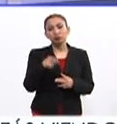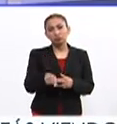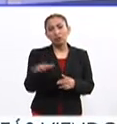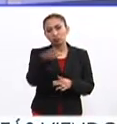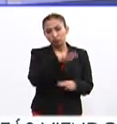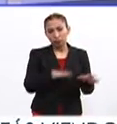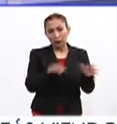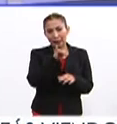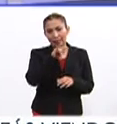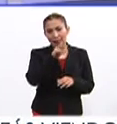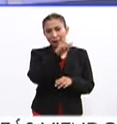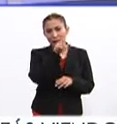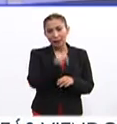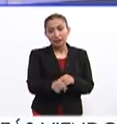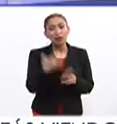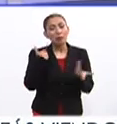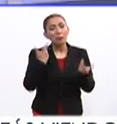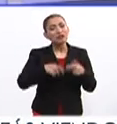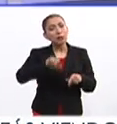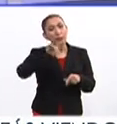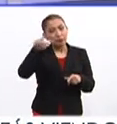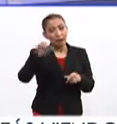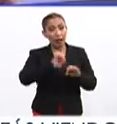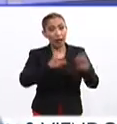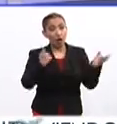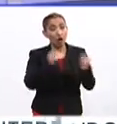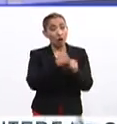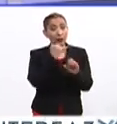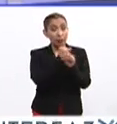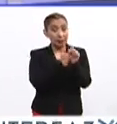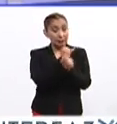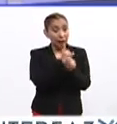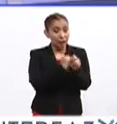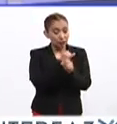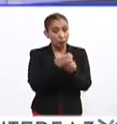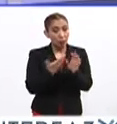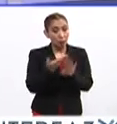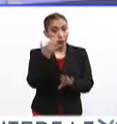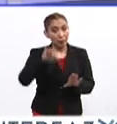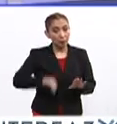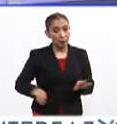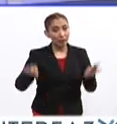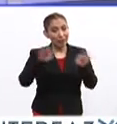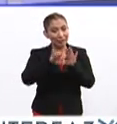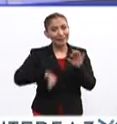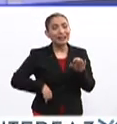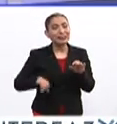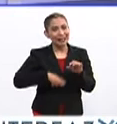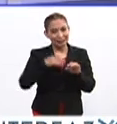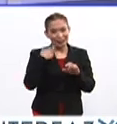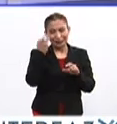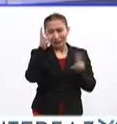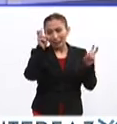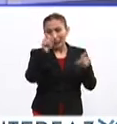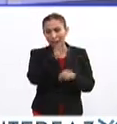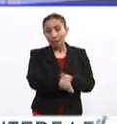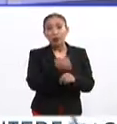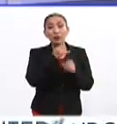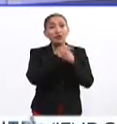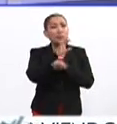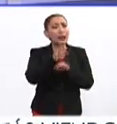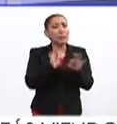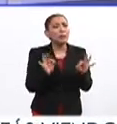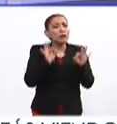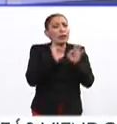este espacio Interfaz, con especialistas y por supuesto con un reportaje muy importante, muy interesante que hicimos al respecto. Informar